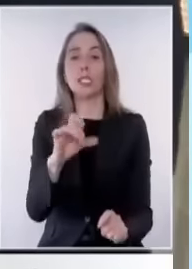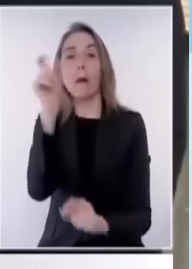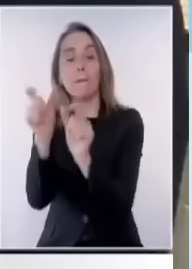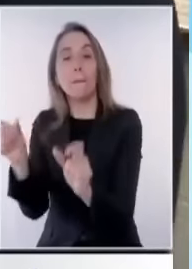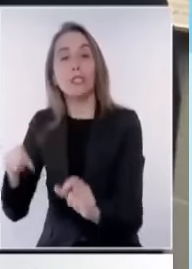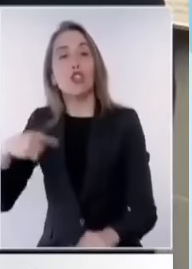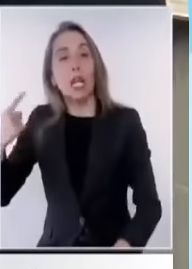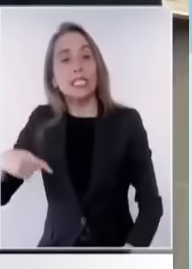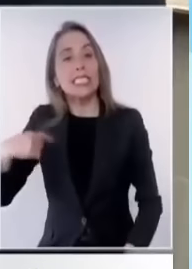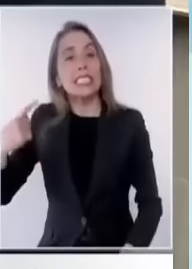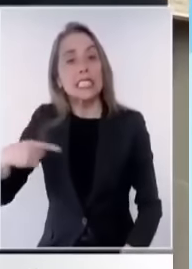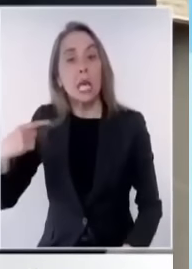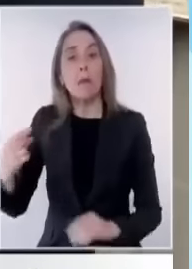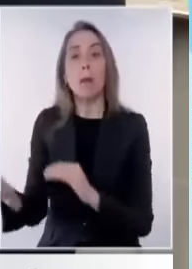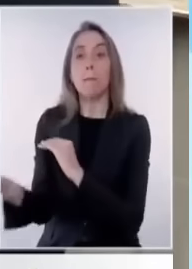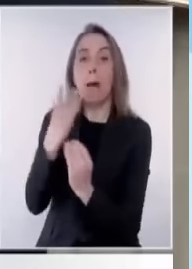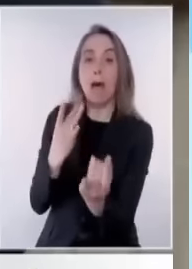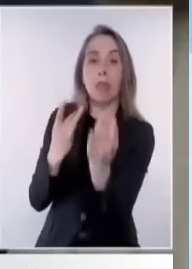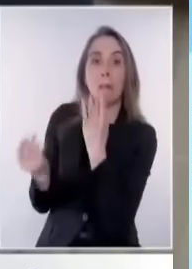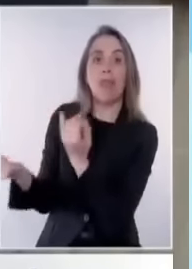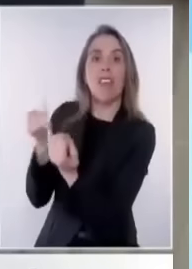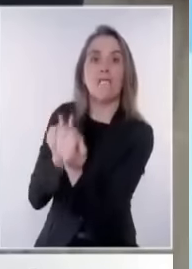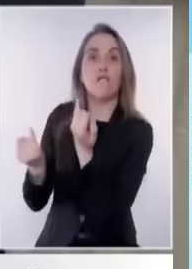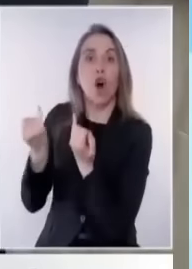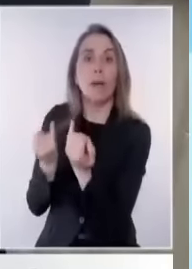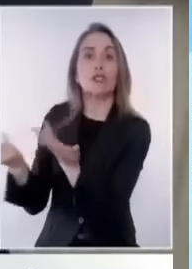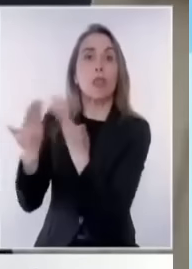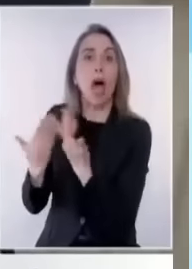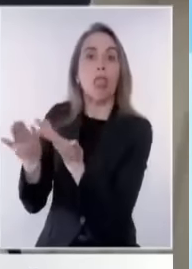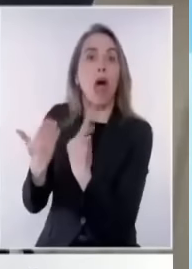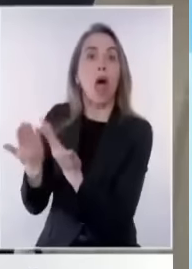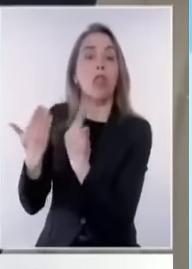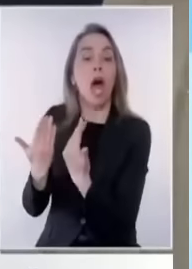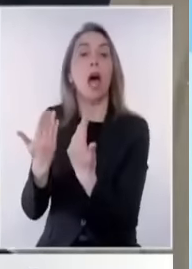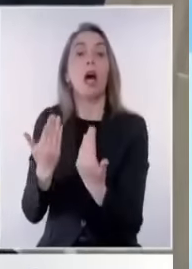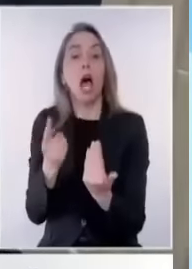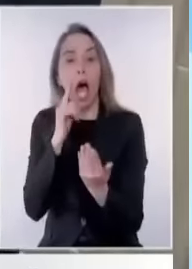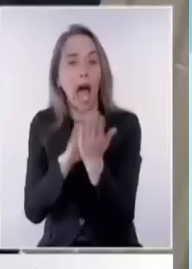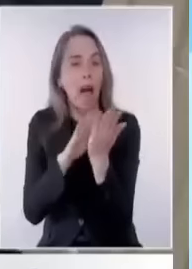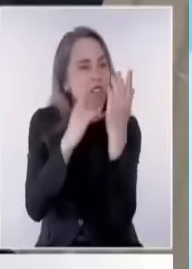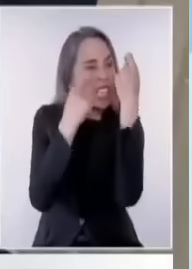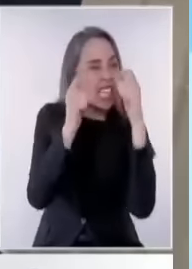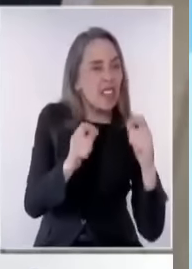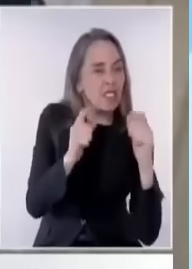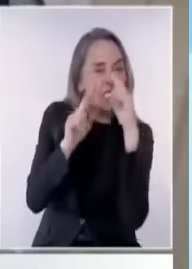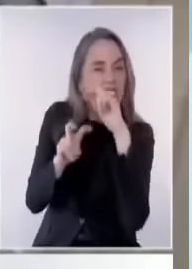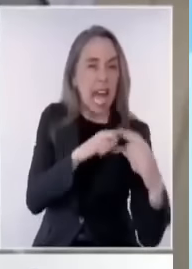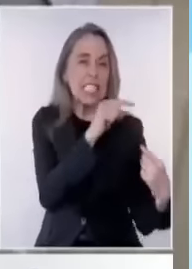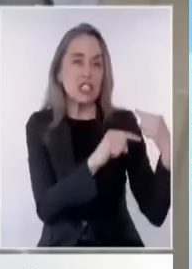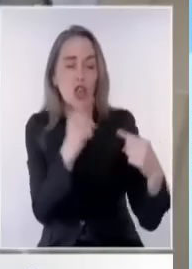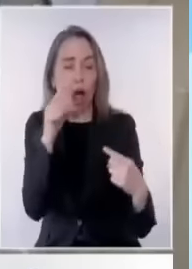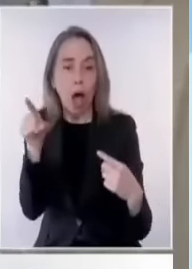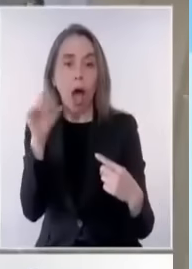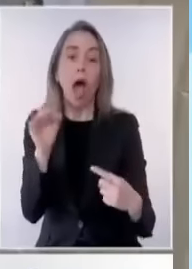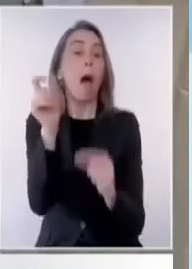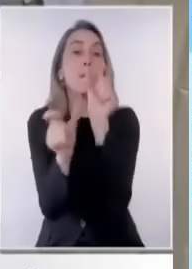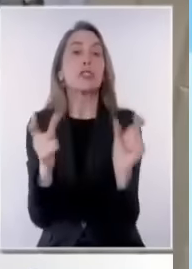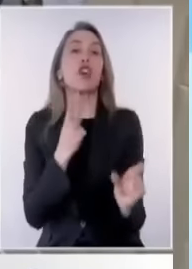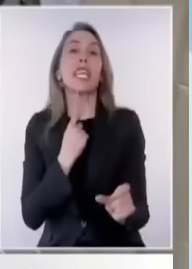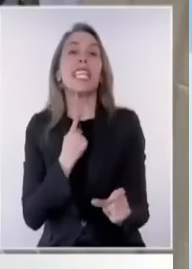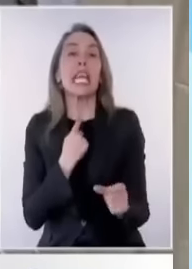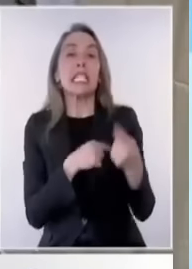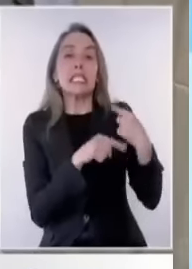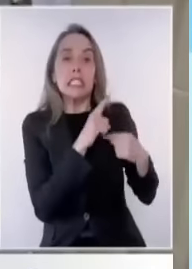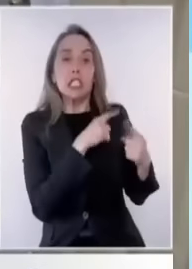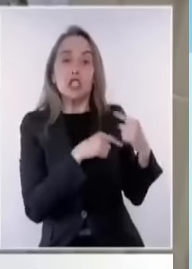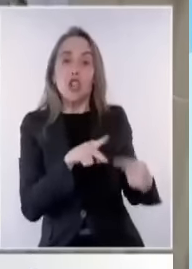gente constantemente está enviándonos datos, enviándonos información que obviamente son verificadas, estudiadas, y eso demuestra un interés importante sobre